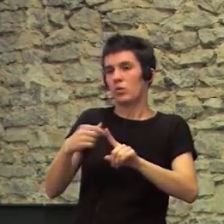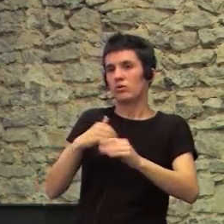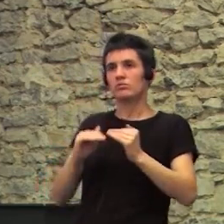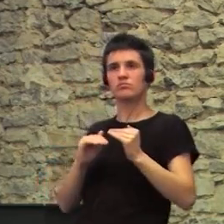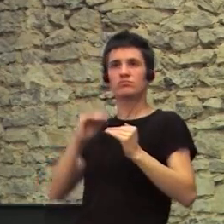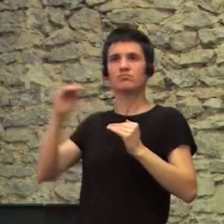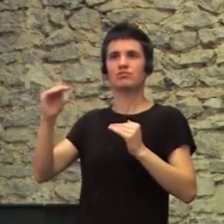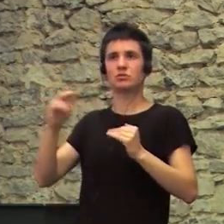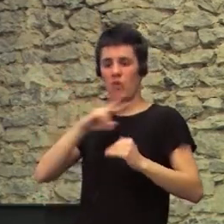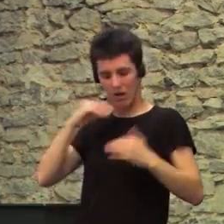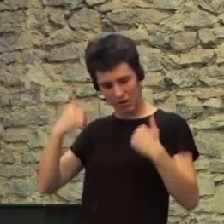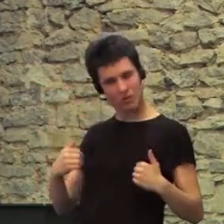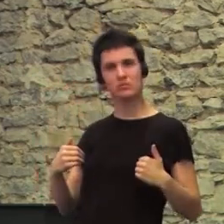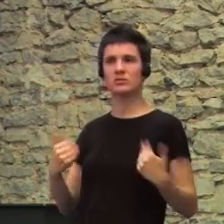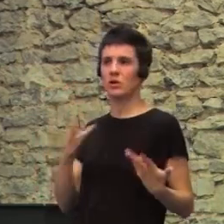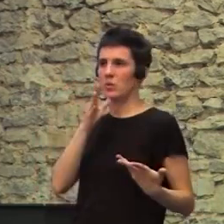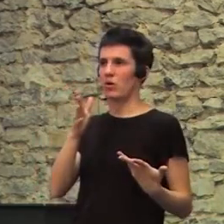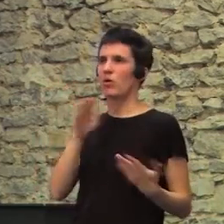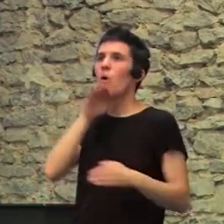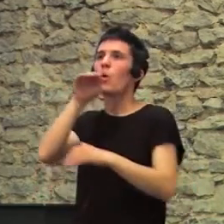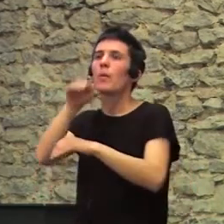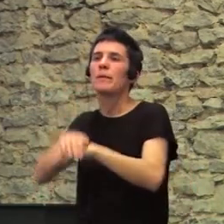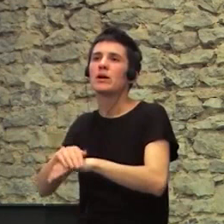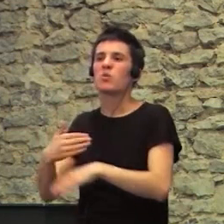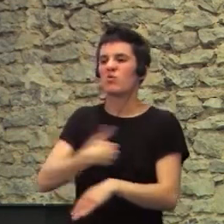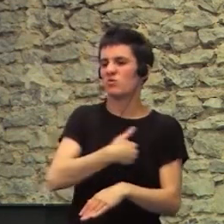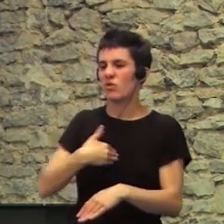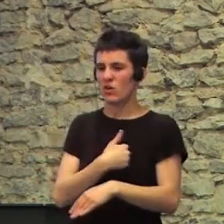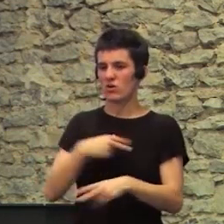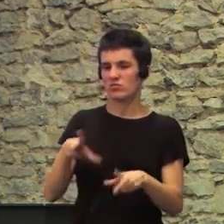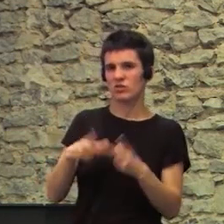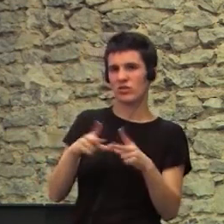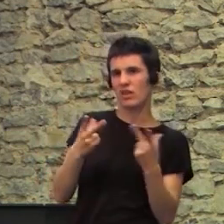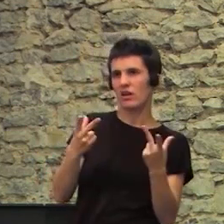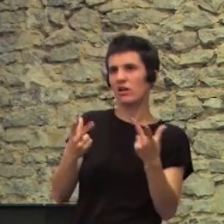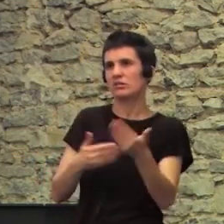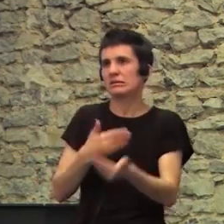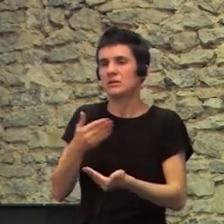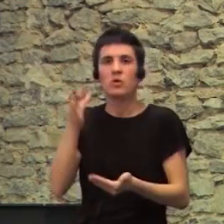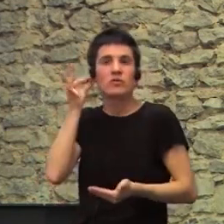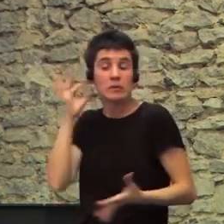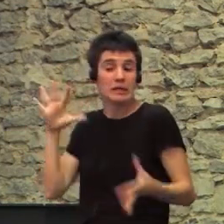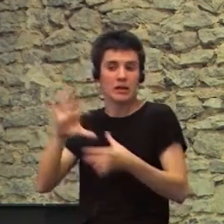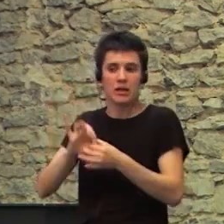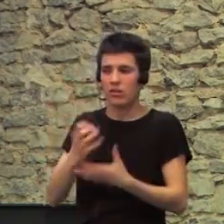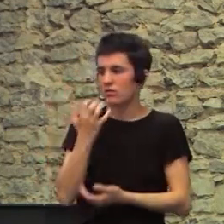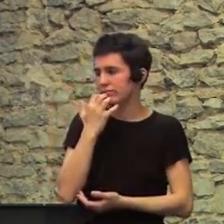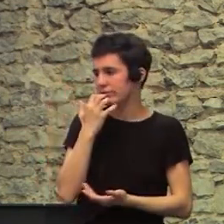¿no? En la medida en la que necesito cumplir con todos estos rituales de la feminidad que son pues